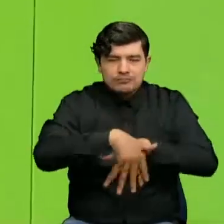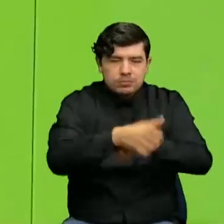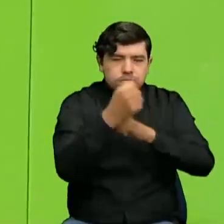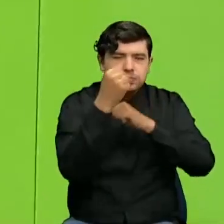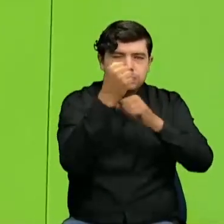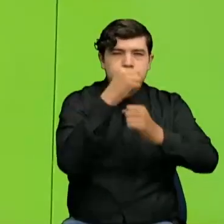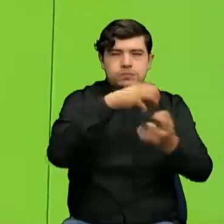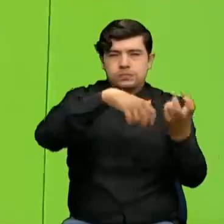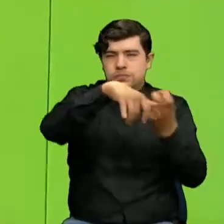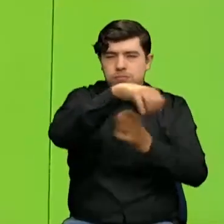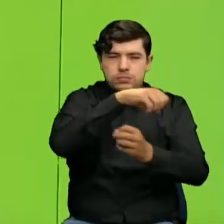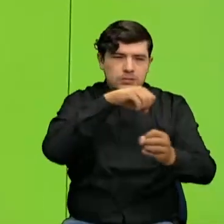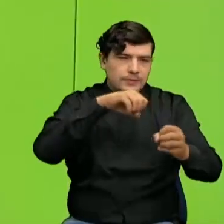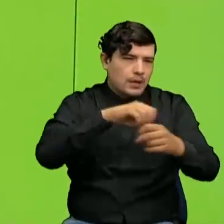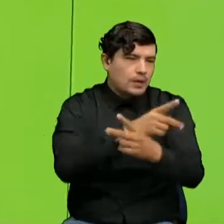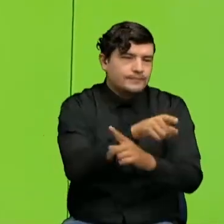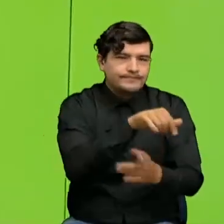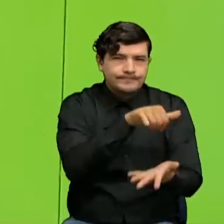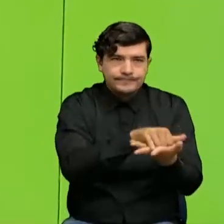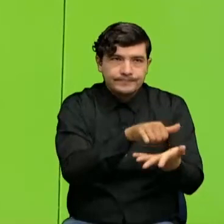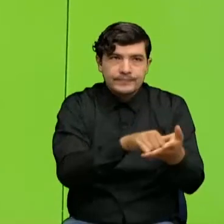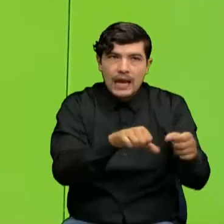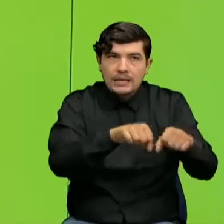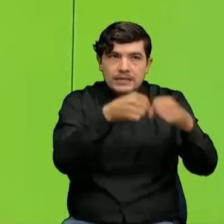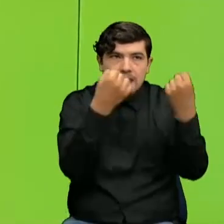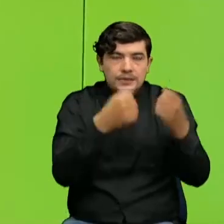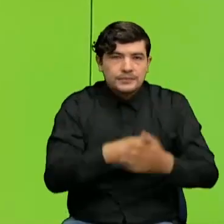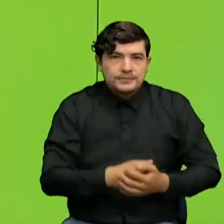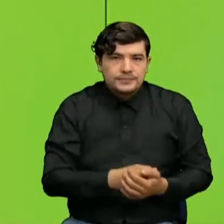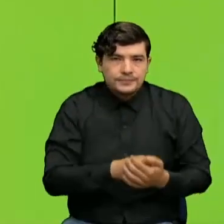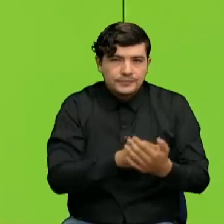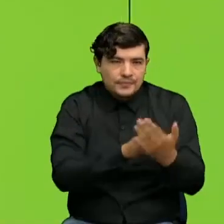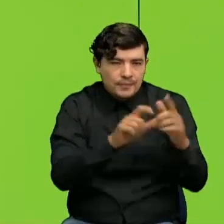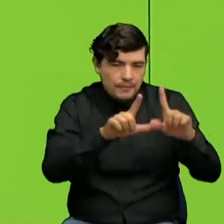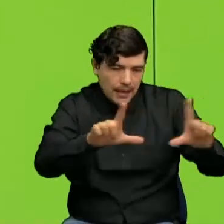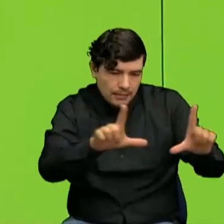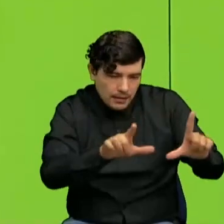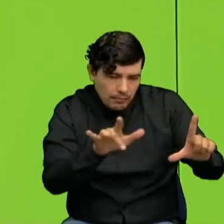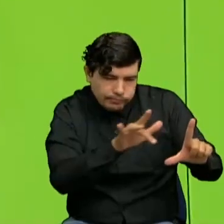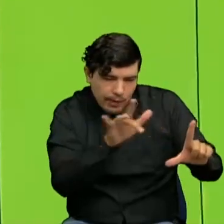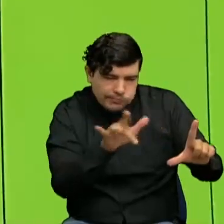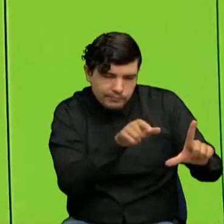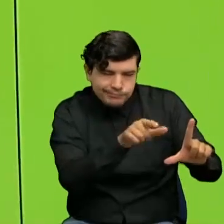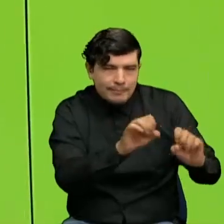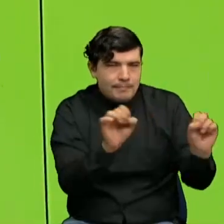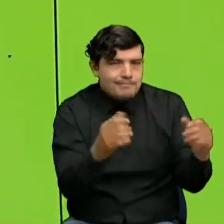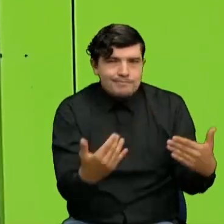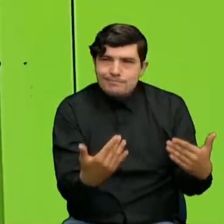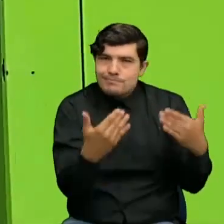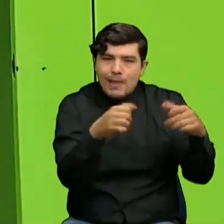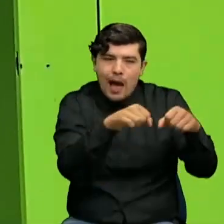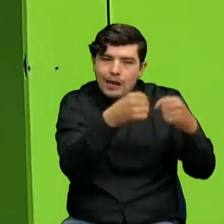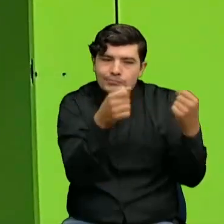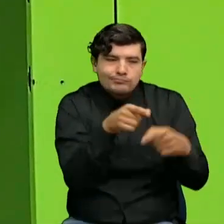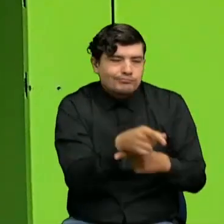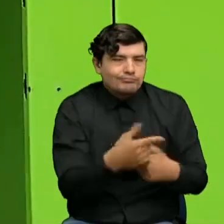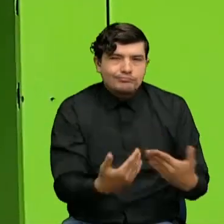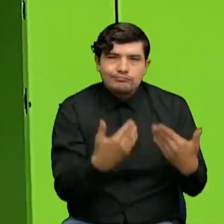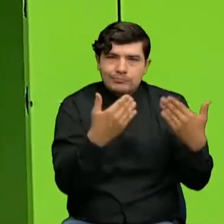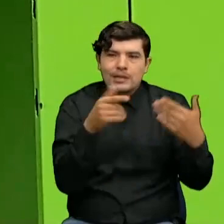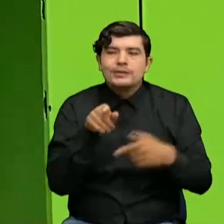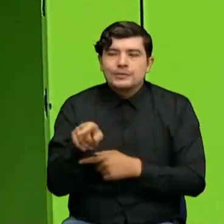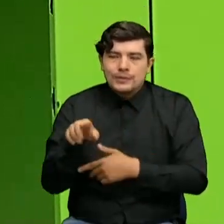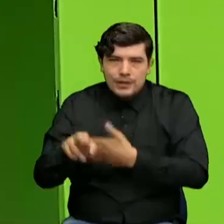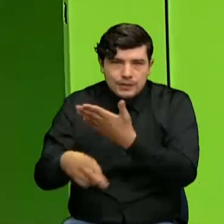Totalmente destruido, inservible queda, su pantalla no funciona. Y este ha sido lo que dejan los disturbios